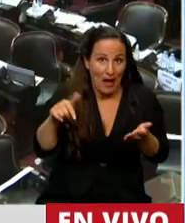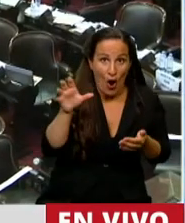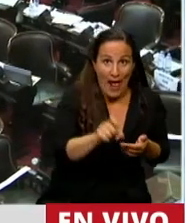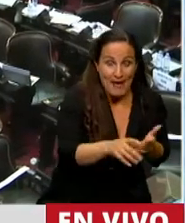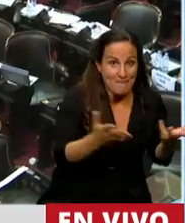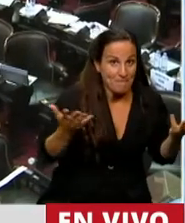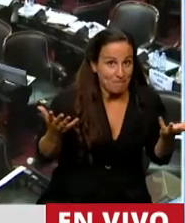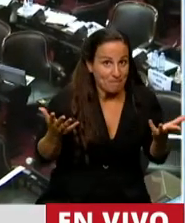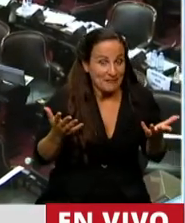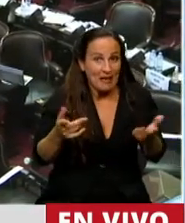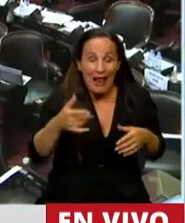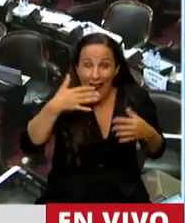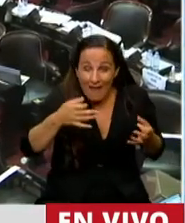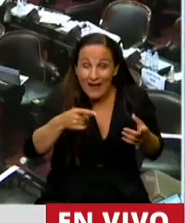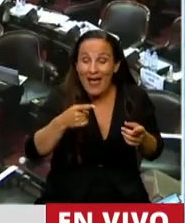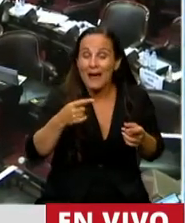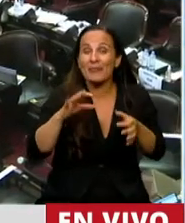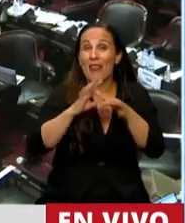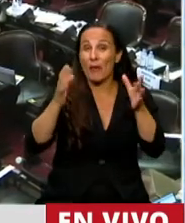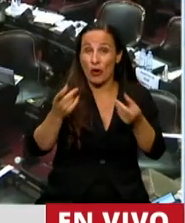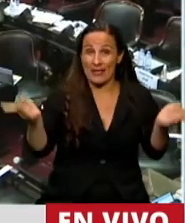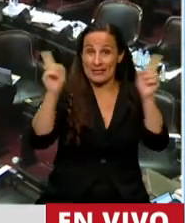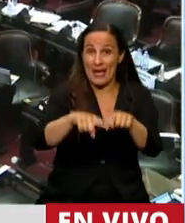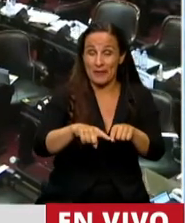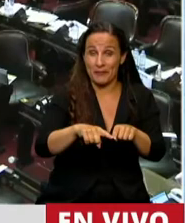la Argentina lleva desde el regreso a la democracia